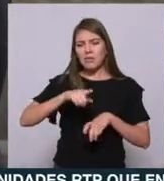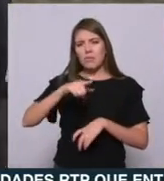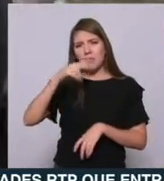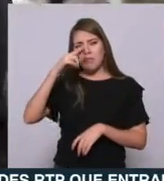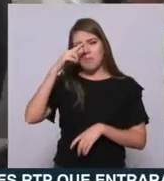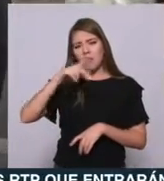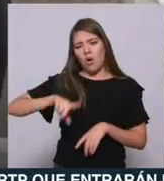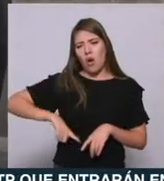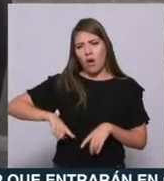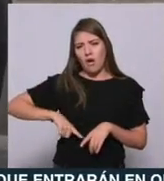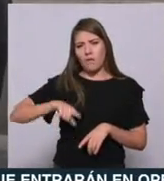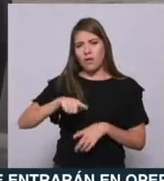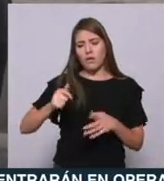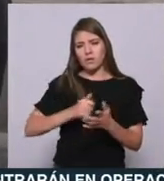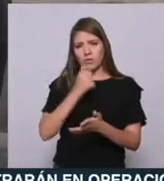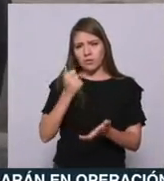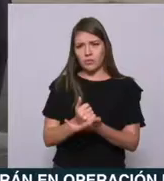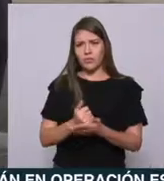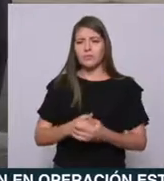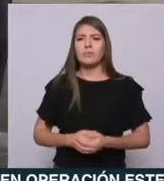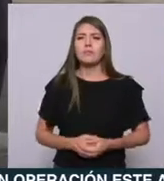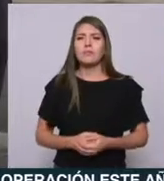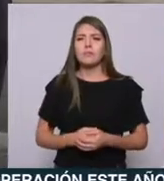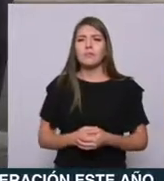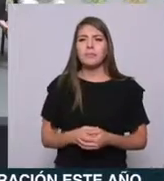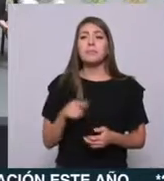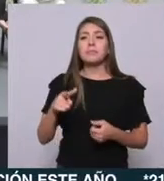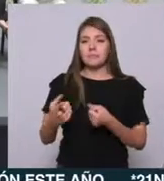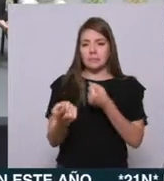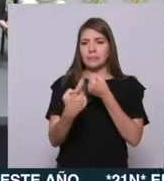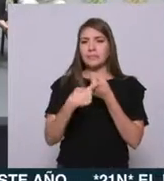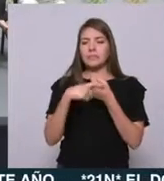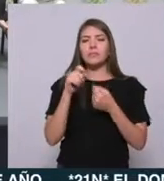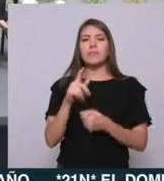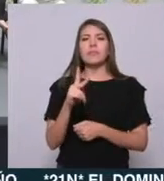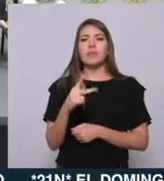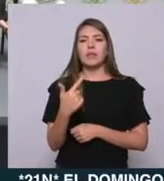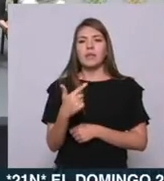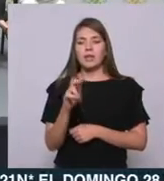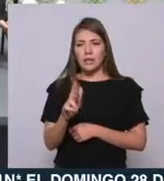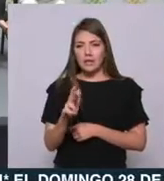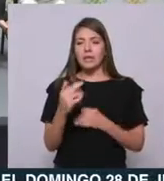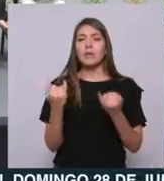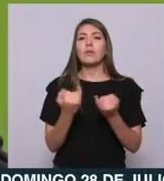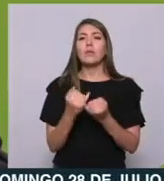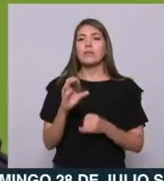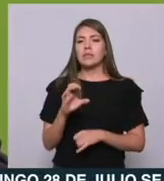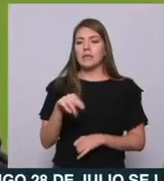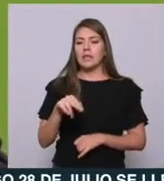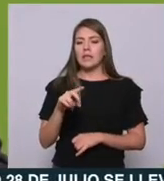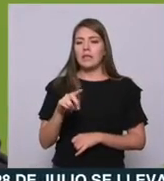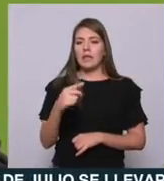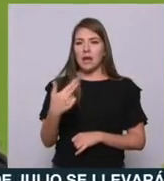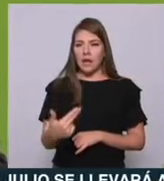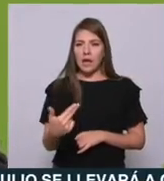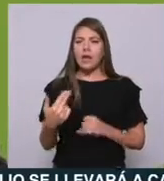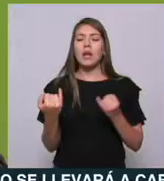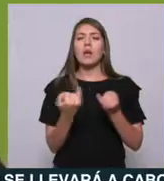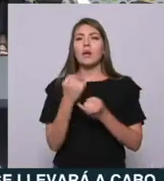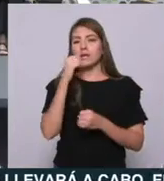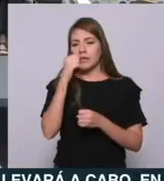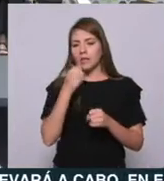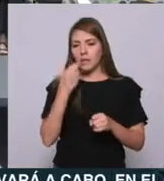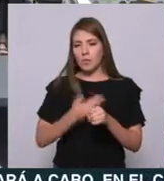estas comisiones participarán la Procuraduría General de Justicia, la Comisión de Derechos Humanos Capitalina, la Secretaría de las